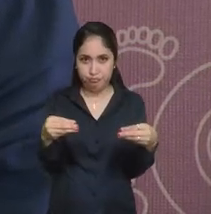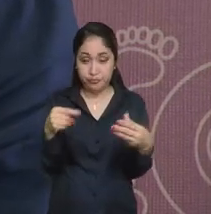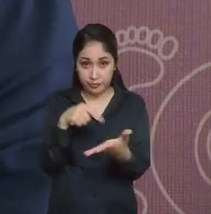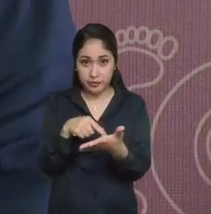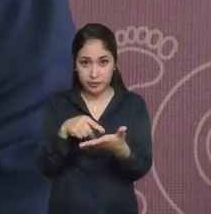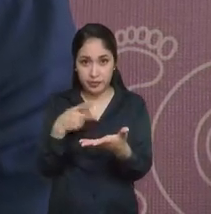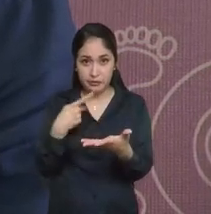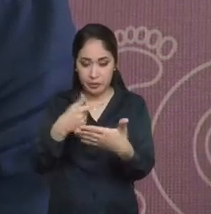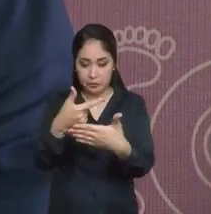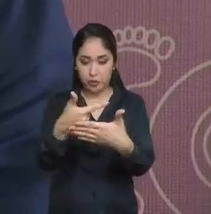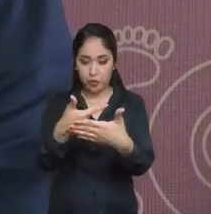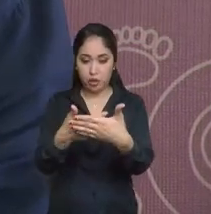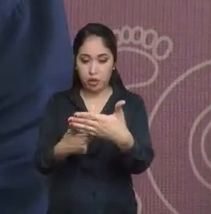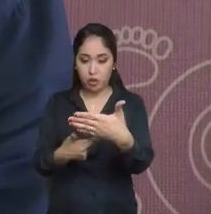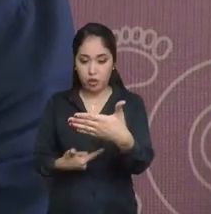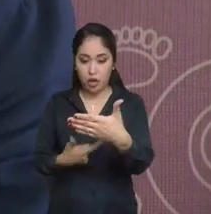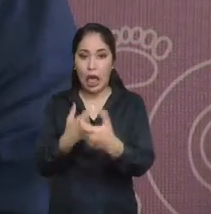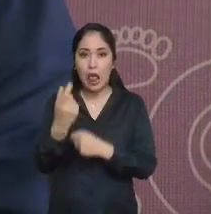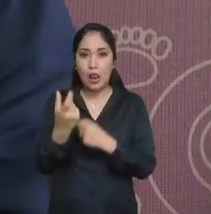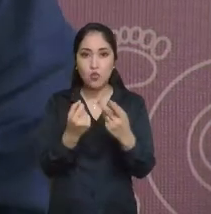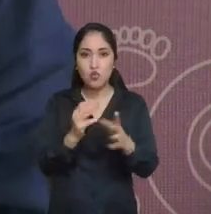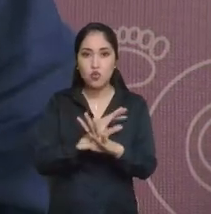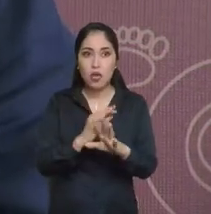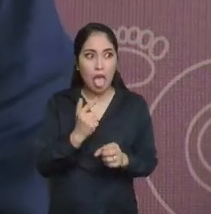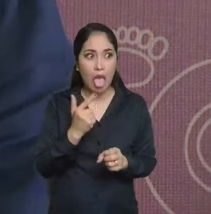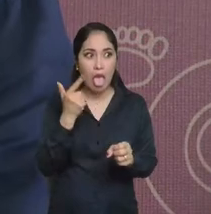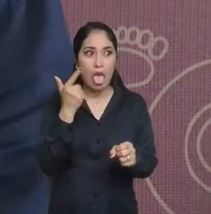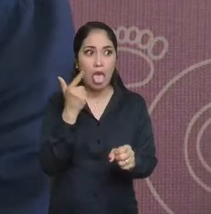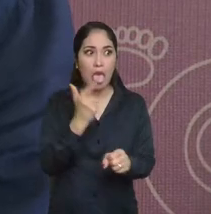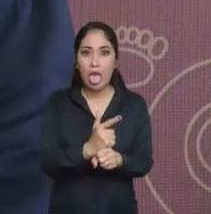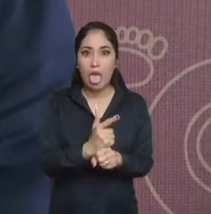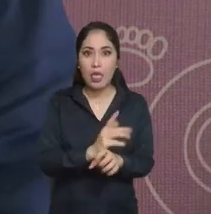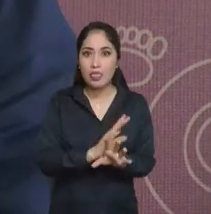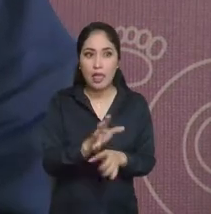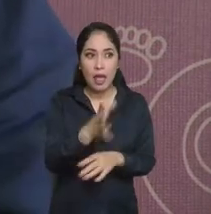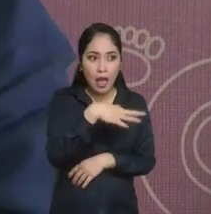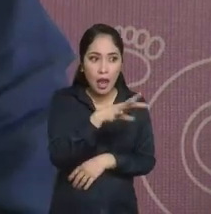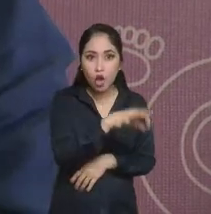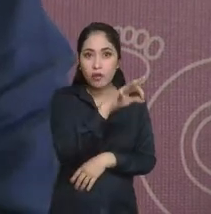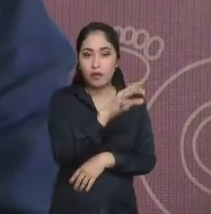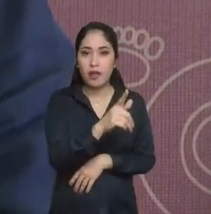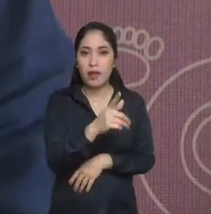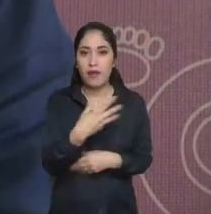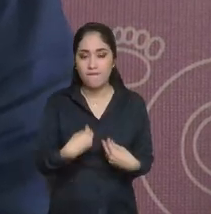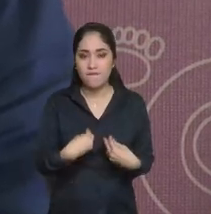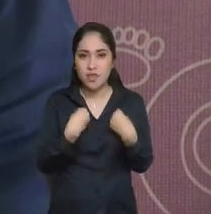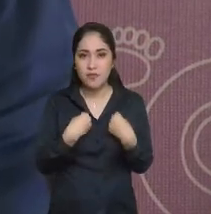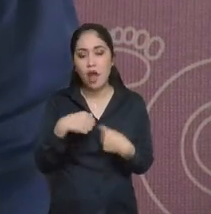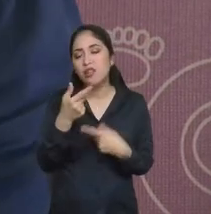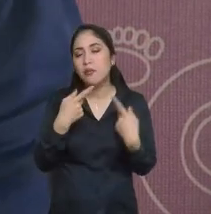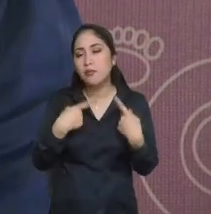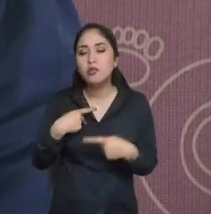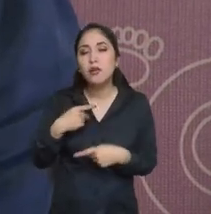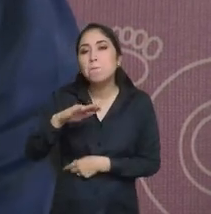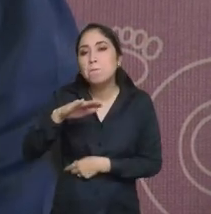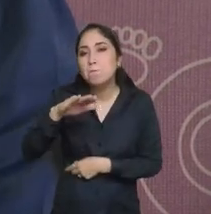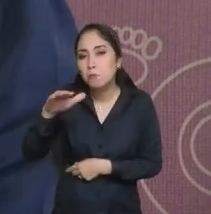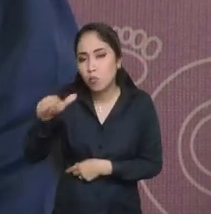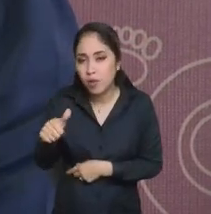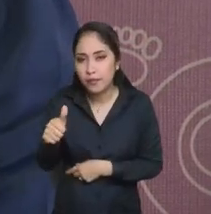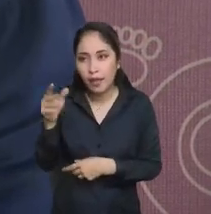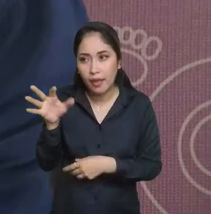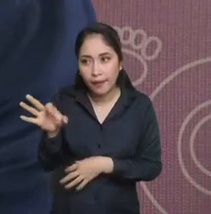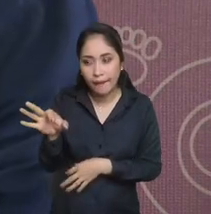han aparecido con vida y otras, lamentablemente, han aparecido privadas de la vida, ¿no? Entonces, en materia de desaparición, yo